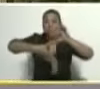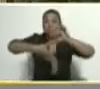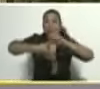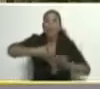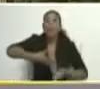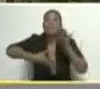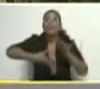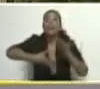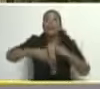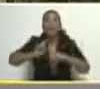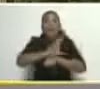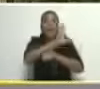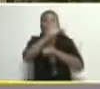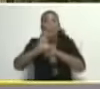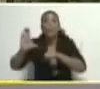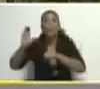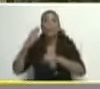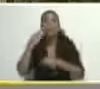principios.